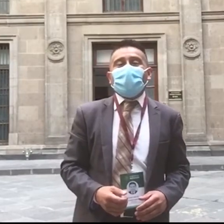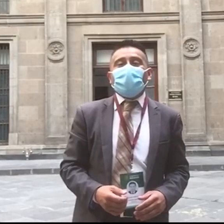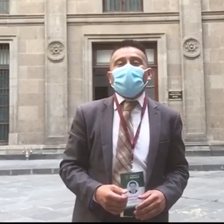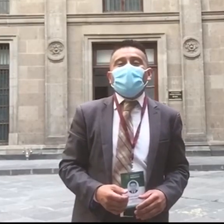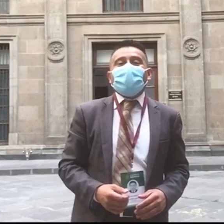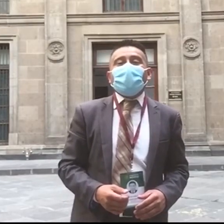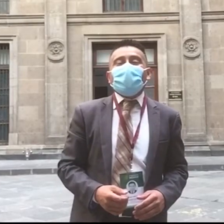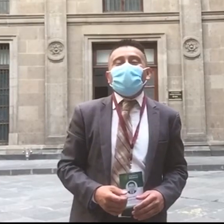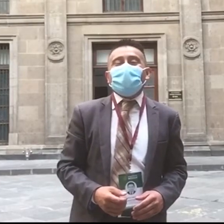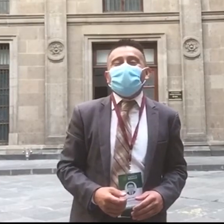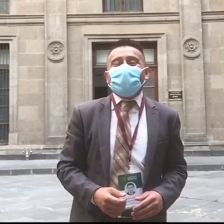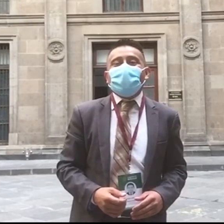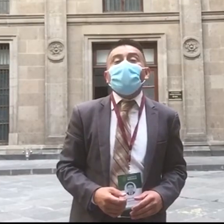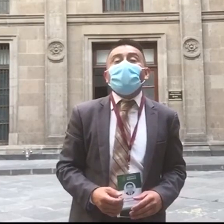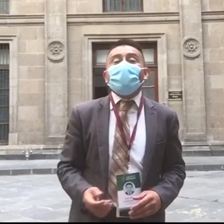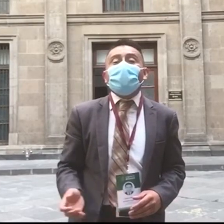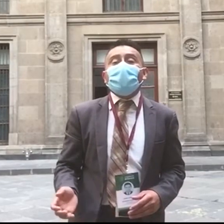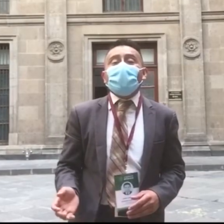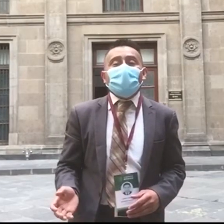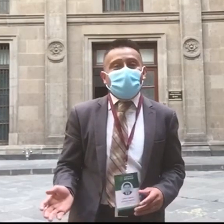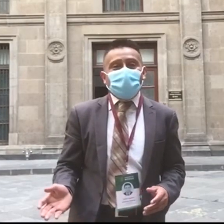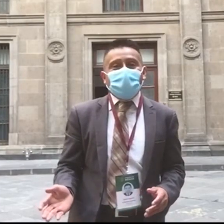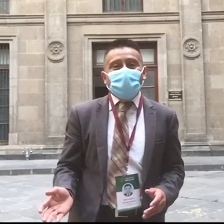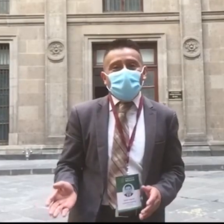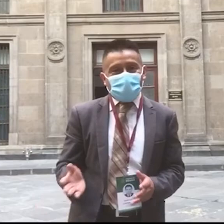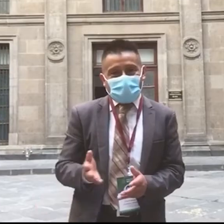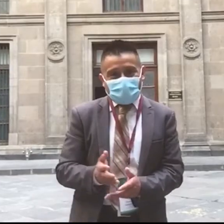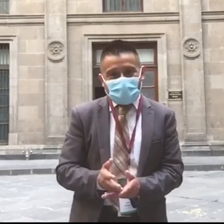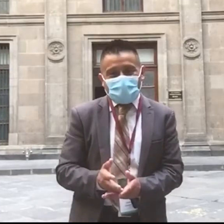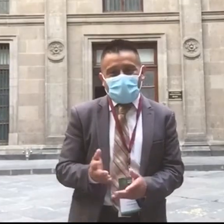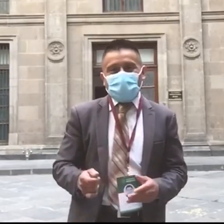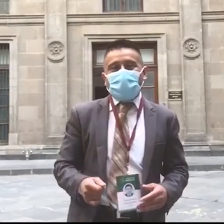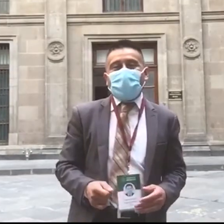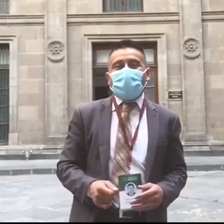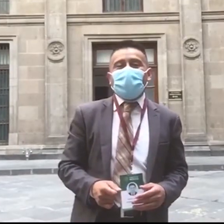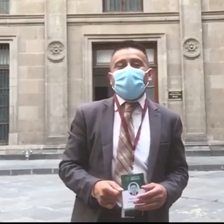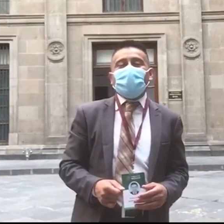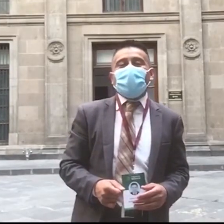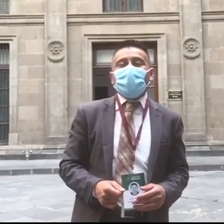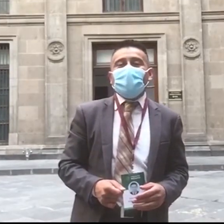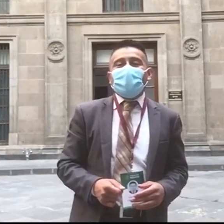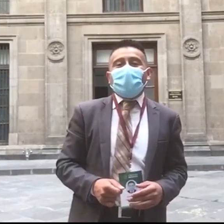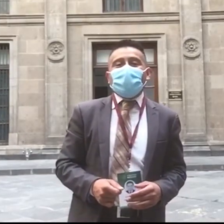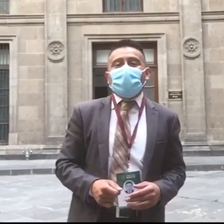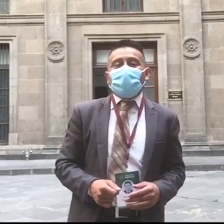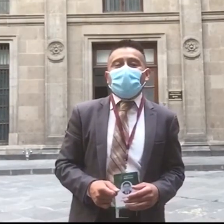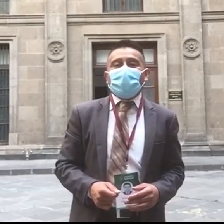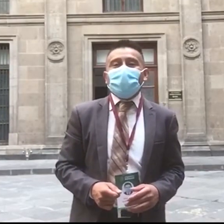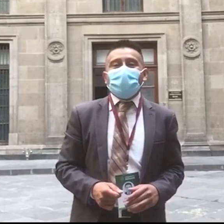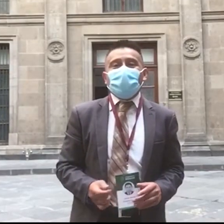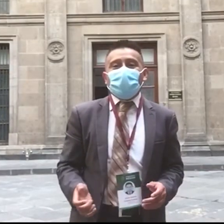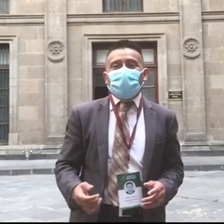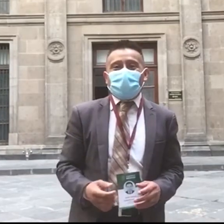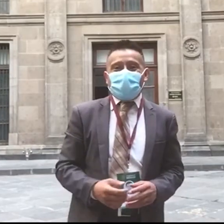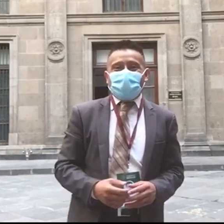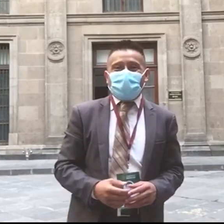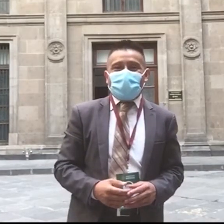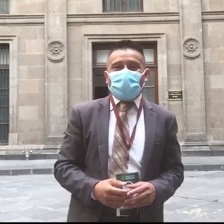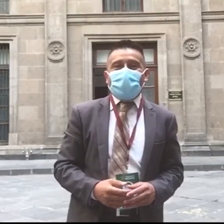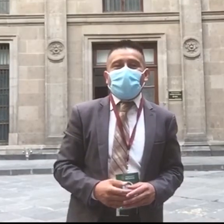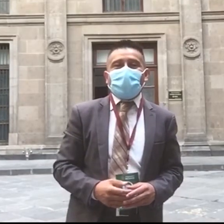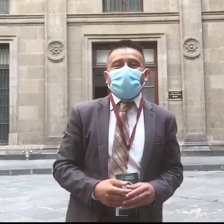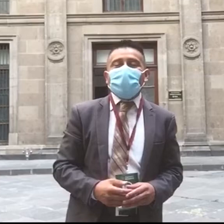ciudadanos mexicanos sean los que decidan libremente, y en este caso los de Guerrero y los de Michoacán, a sus autoridades. Esto por